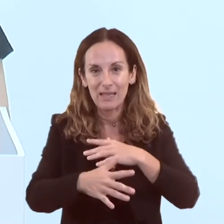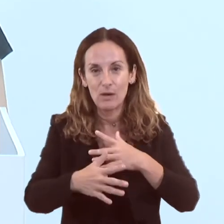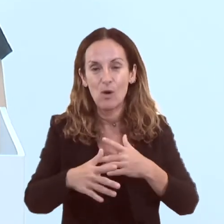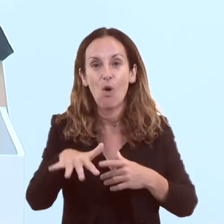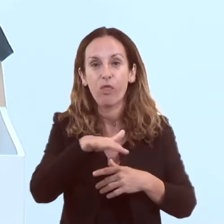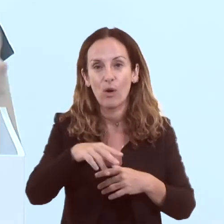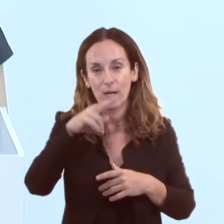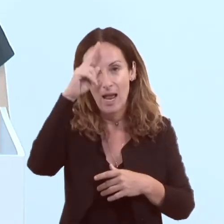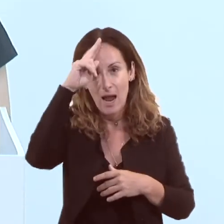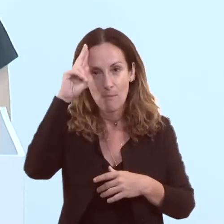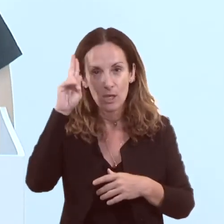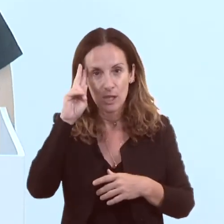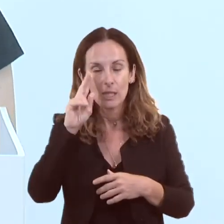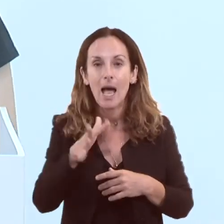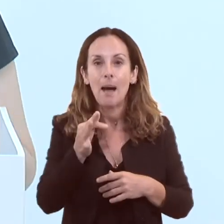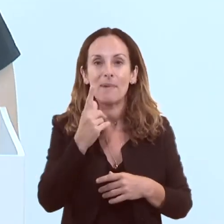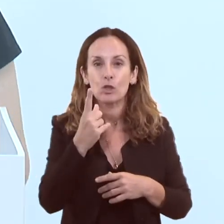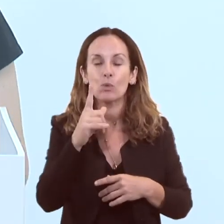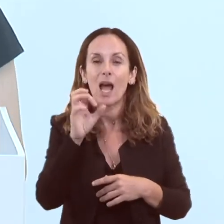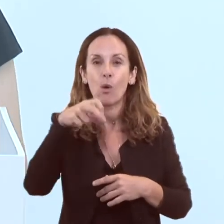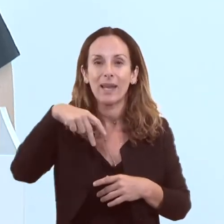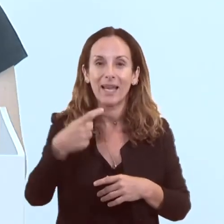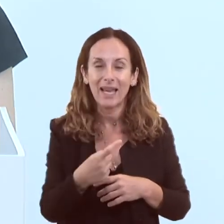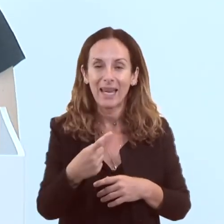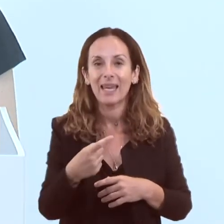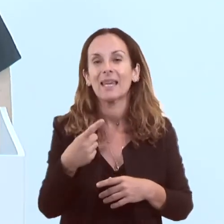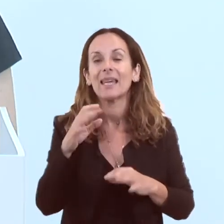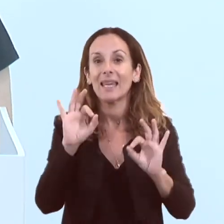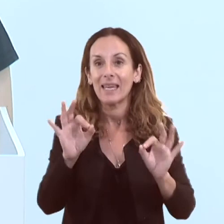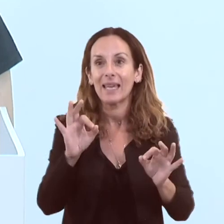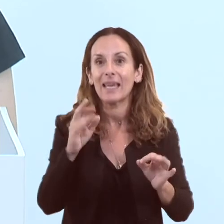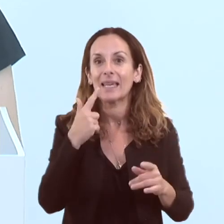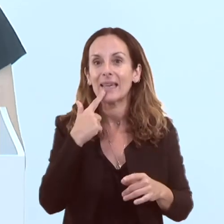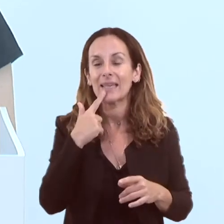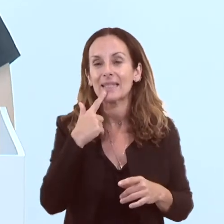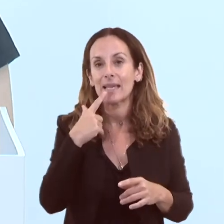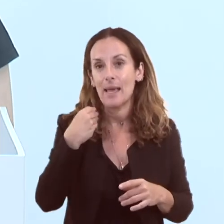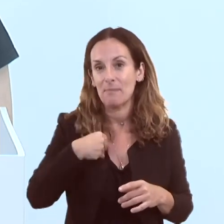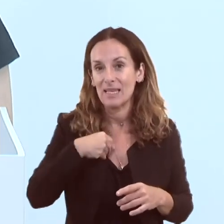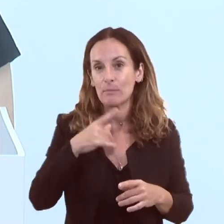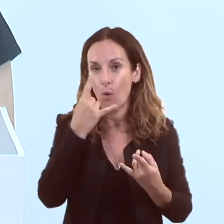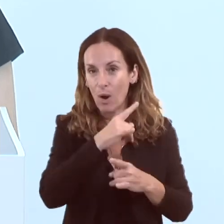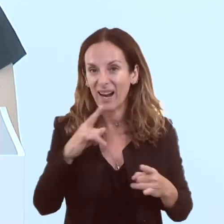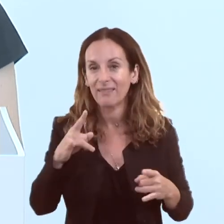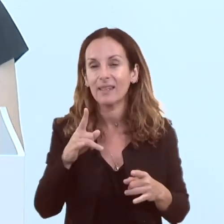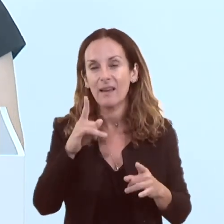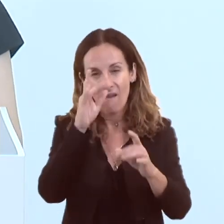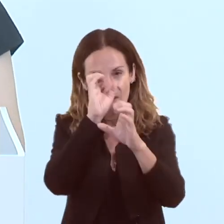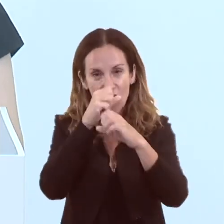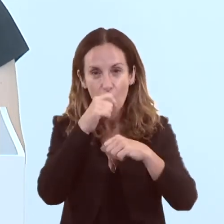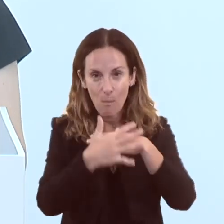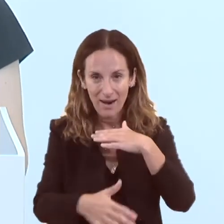Hay una ong que se llama Med Gardens que hacen todos estos procesos de biólogos marinos entonces